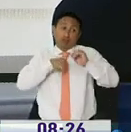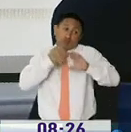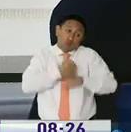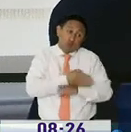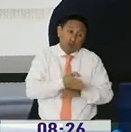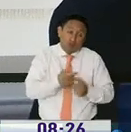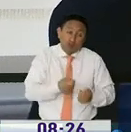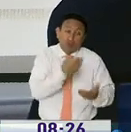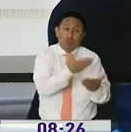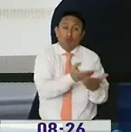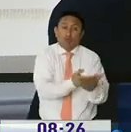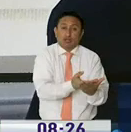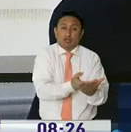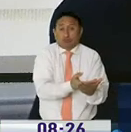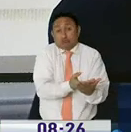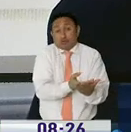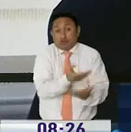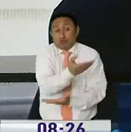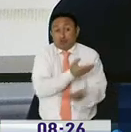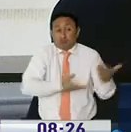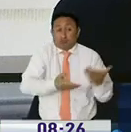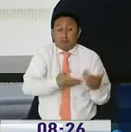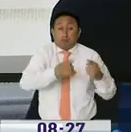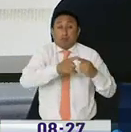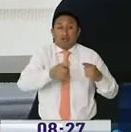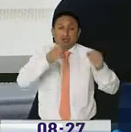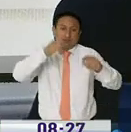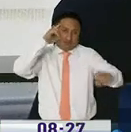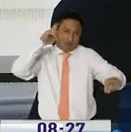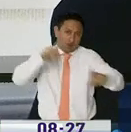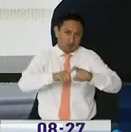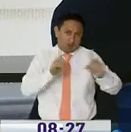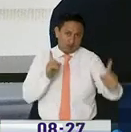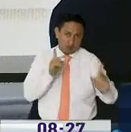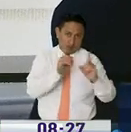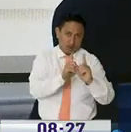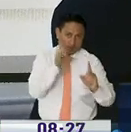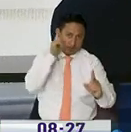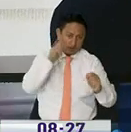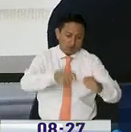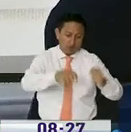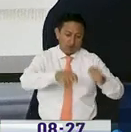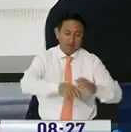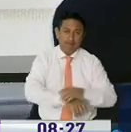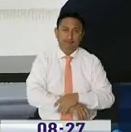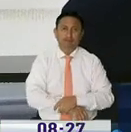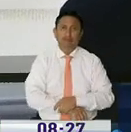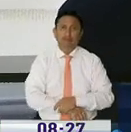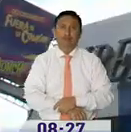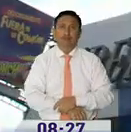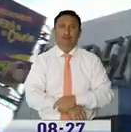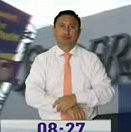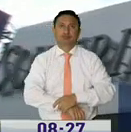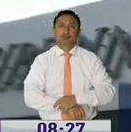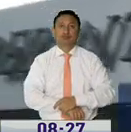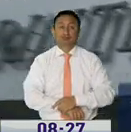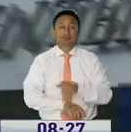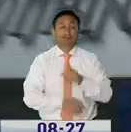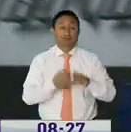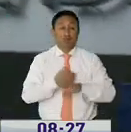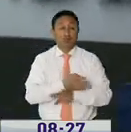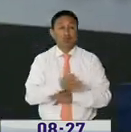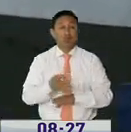pueden hacerlo ellas de mutuo propio, pero previa notificación de aceptación del cliente. La recomendación